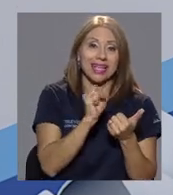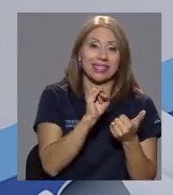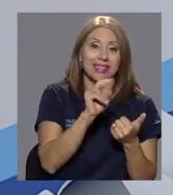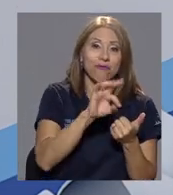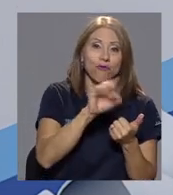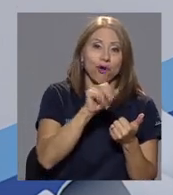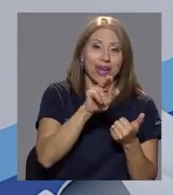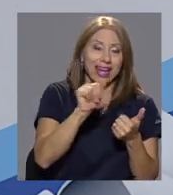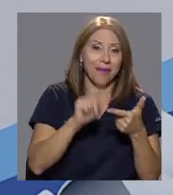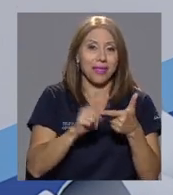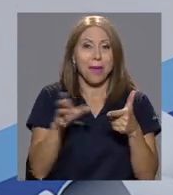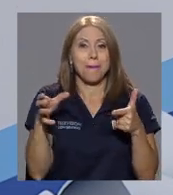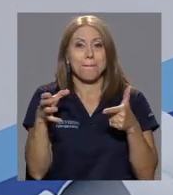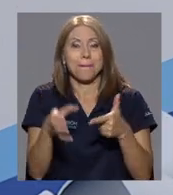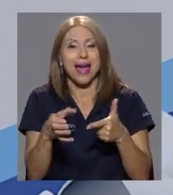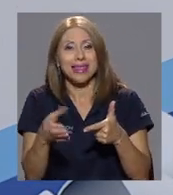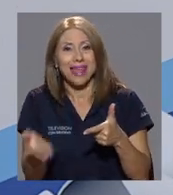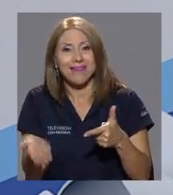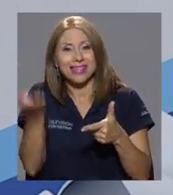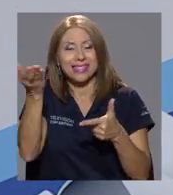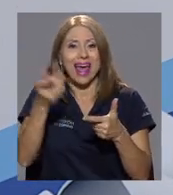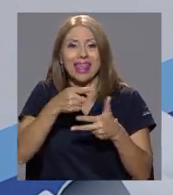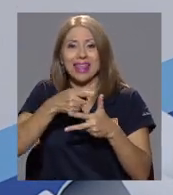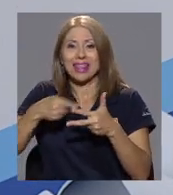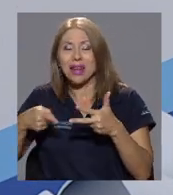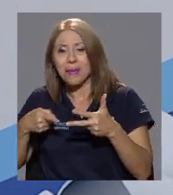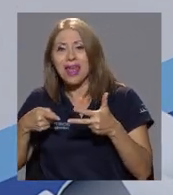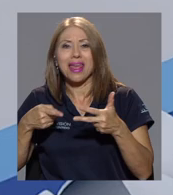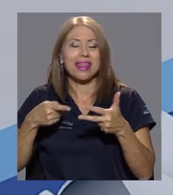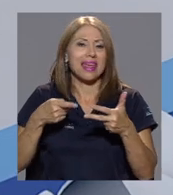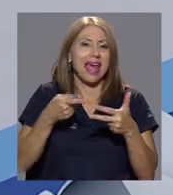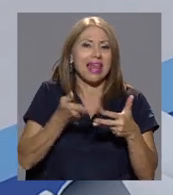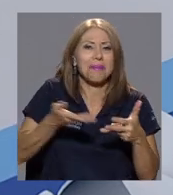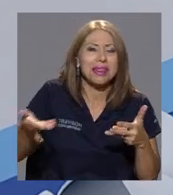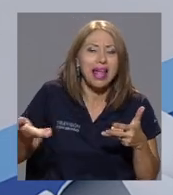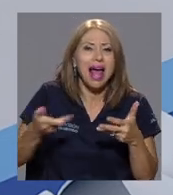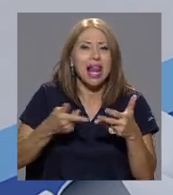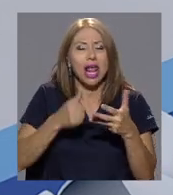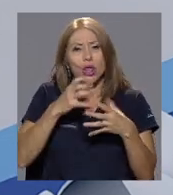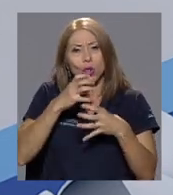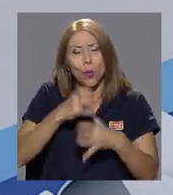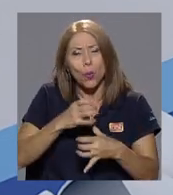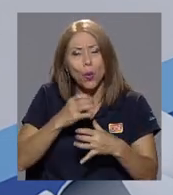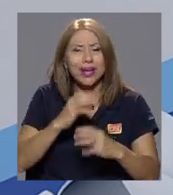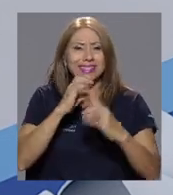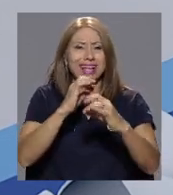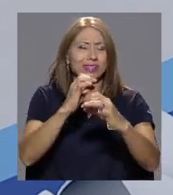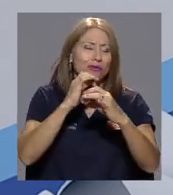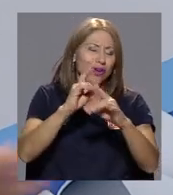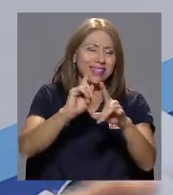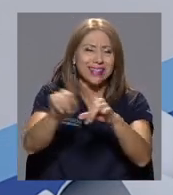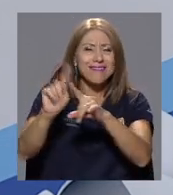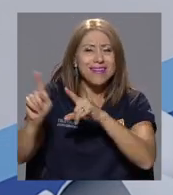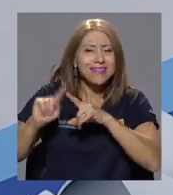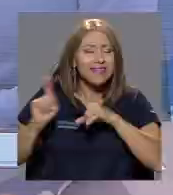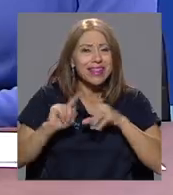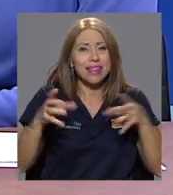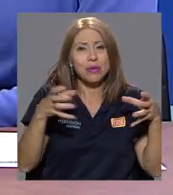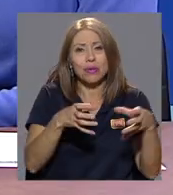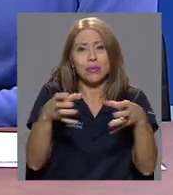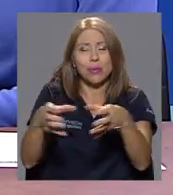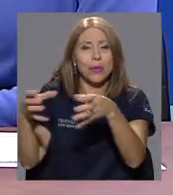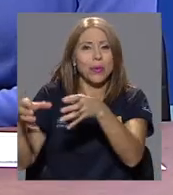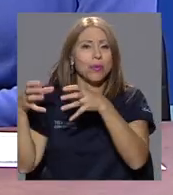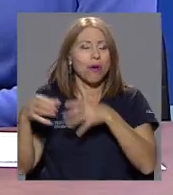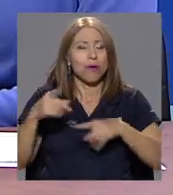avanzada tiene la orquesta intermedia la banda intermedia de la orquesta elemental un coro de trombón es un coro saxofones y así sucesivamente es